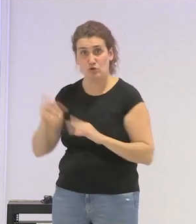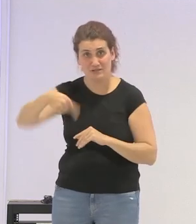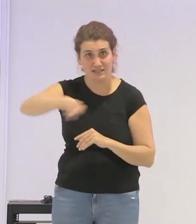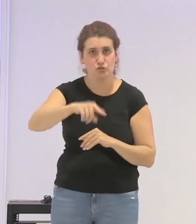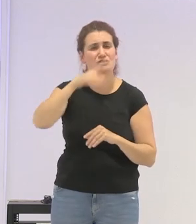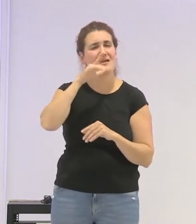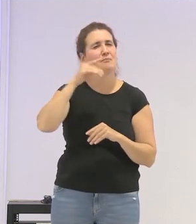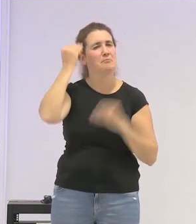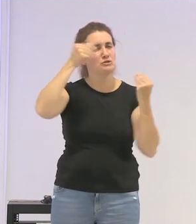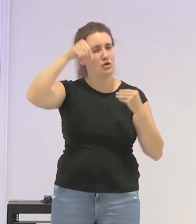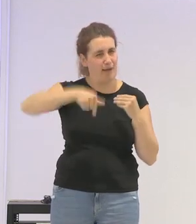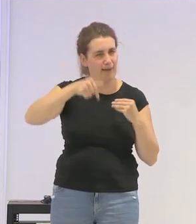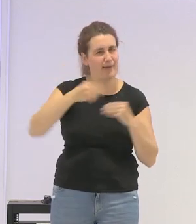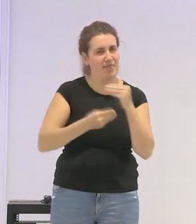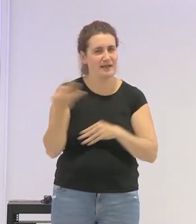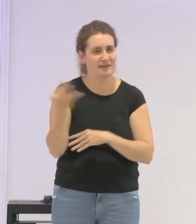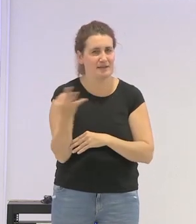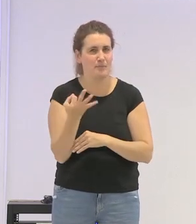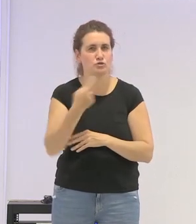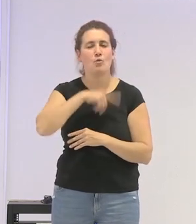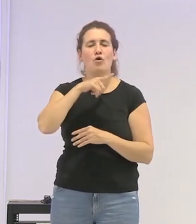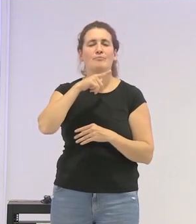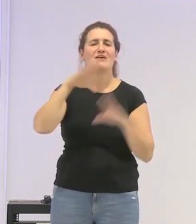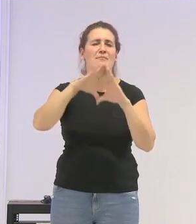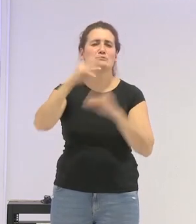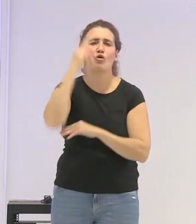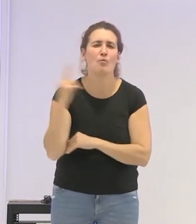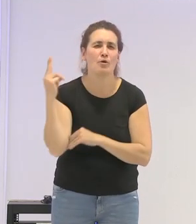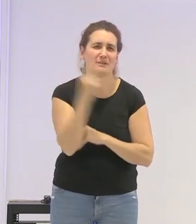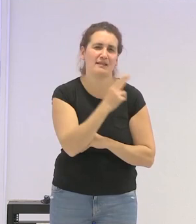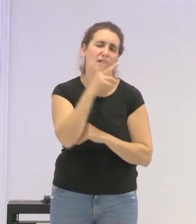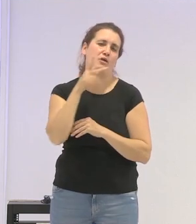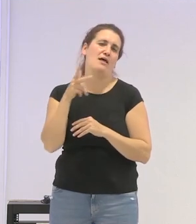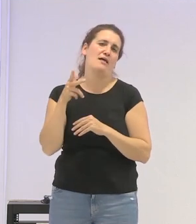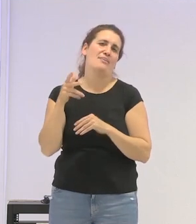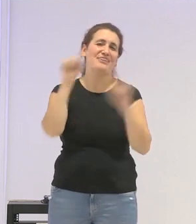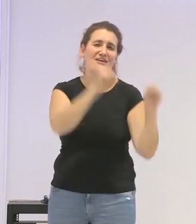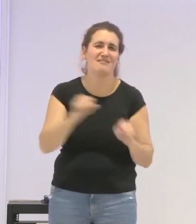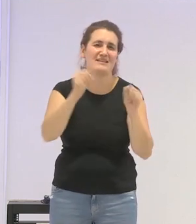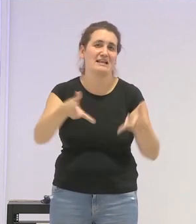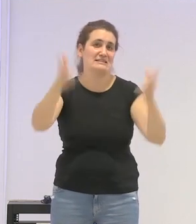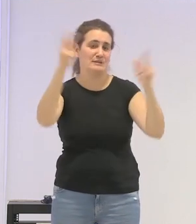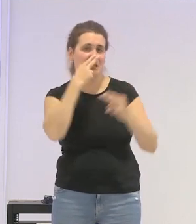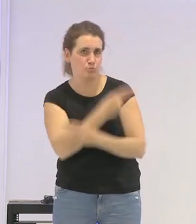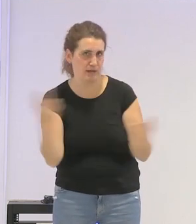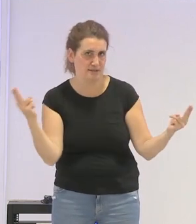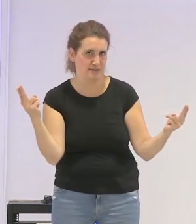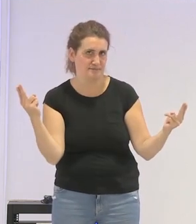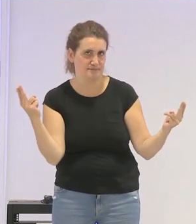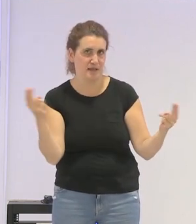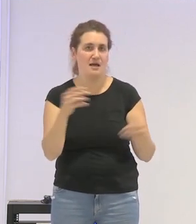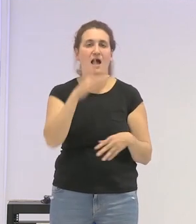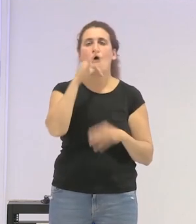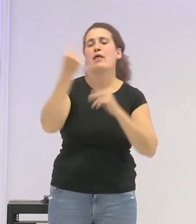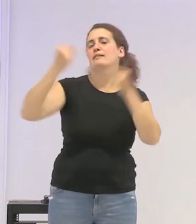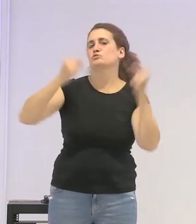hacerlo aquí, sea un feminismo comprometido en la defensa de las libertades públicas, ¿no? No sé, ahora estamos discutiendo la ley Mordaza.